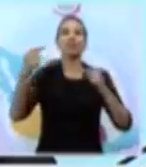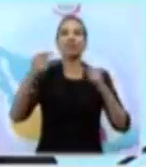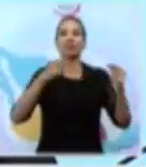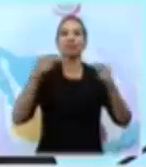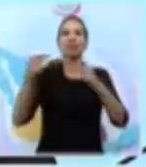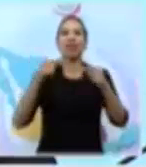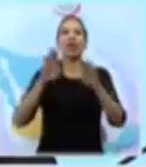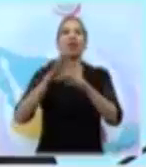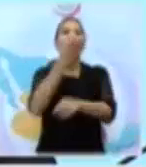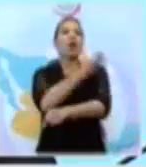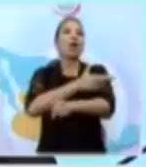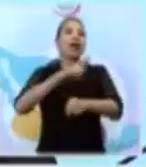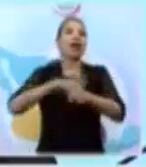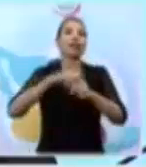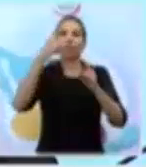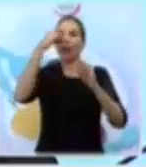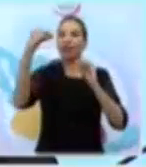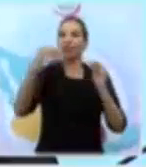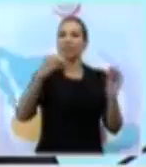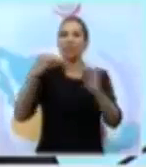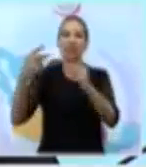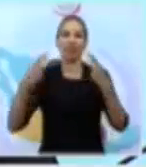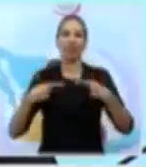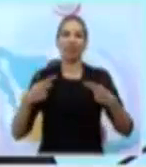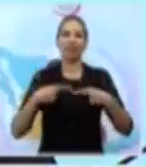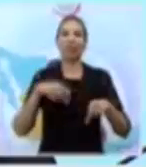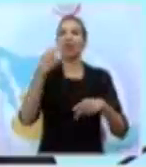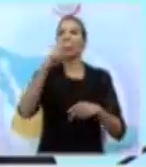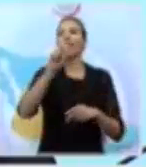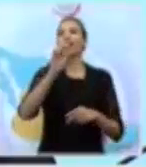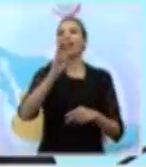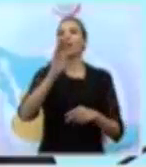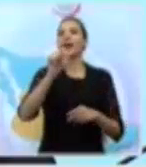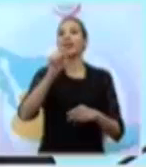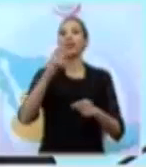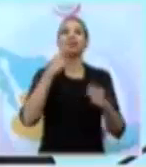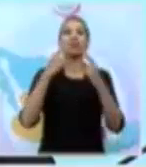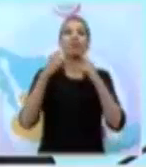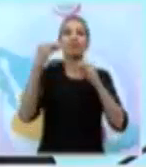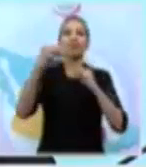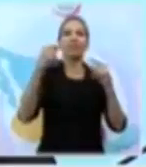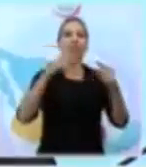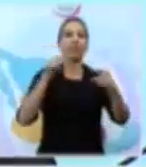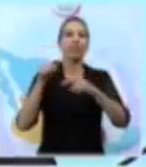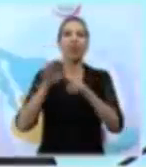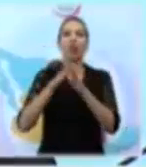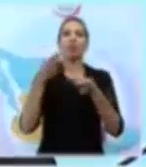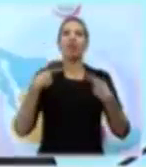del debate, no solamente el ceder la palabra,